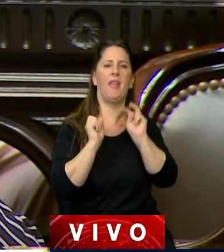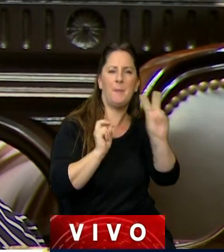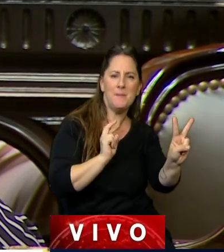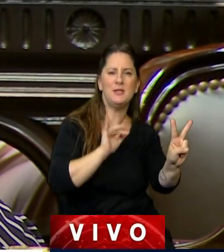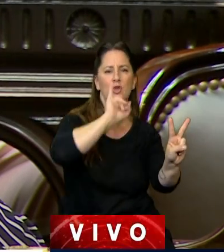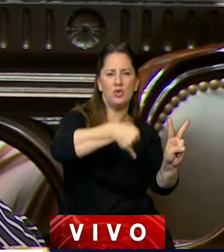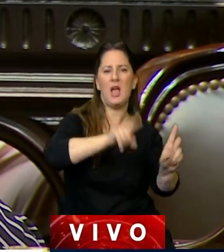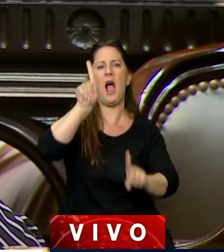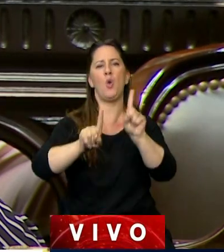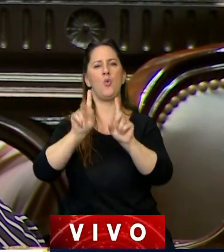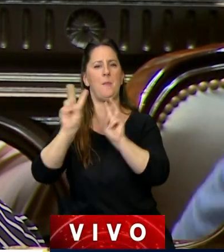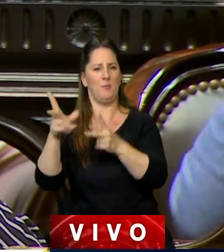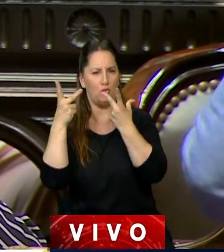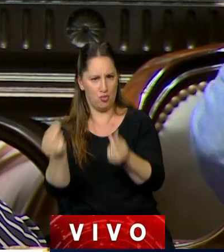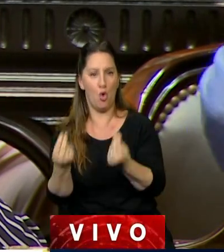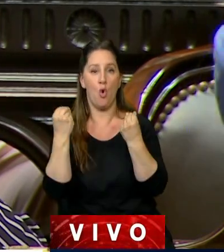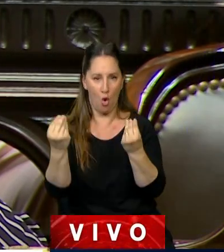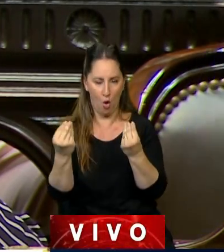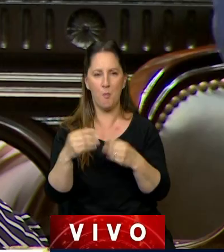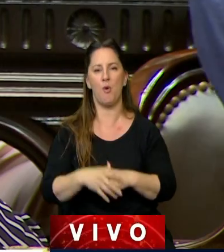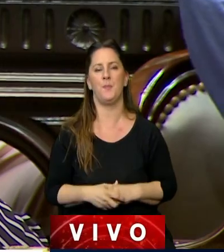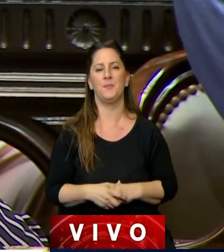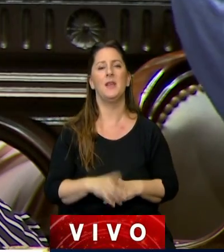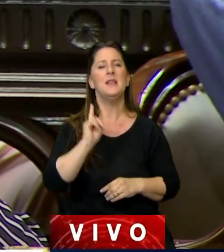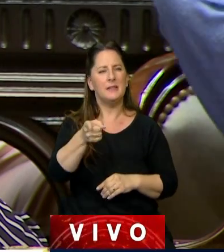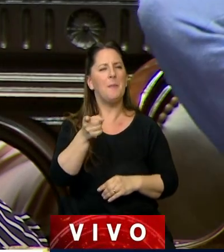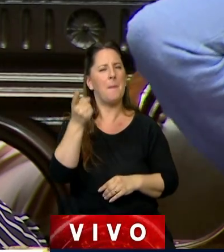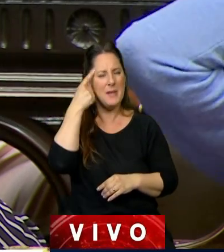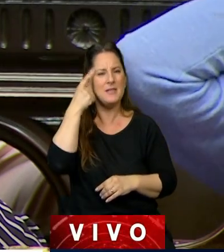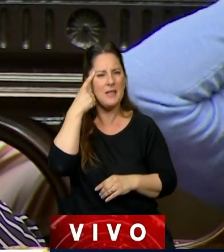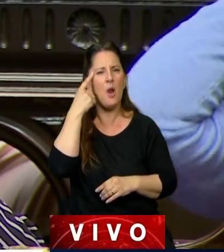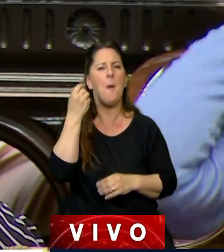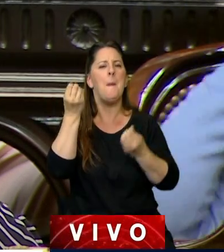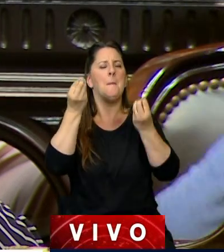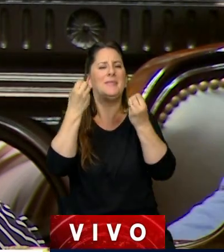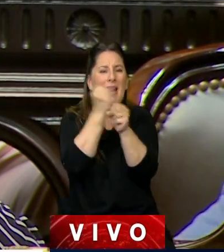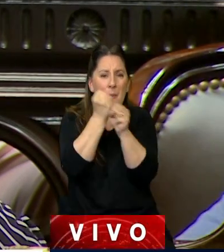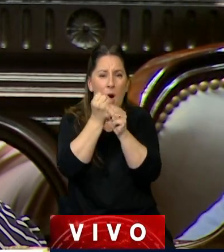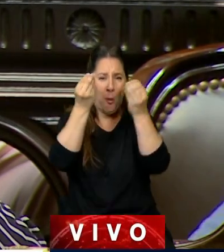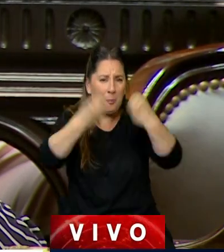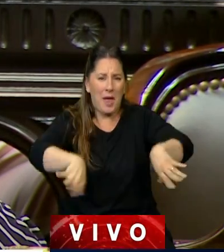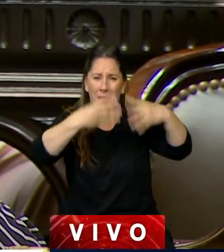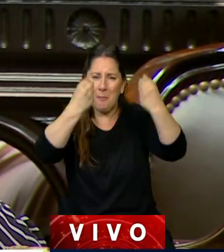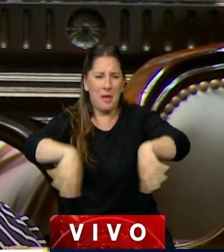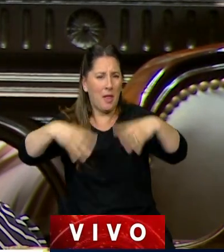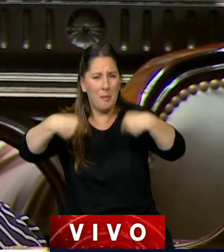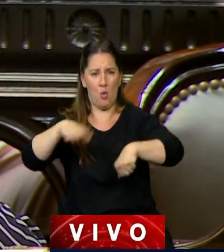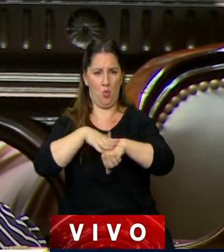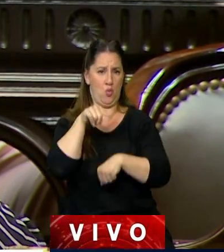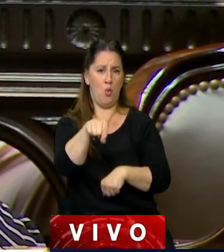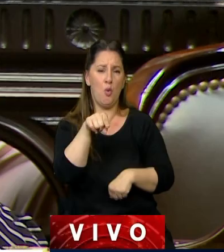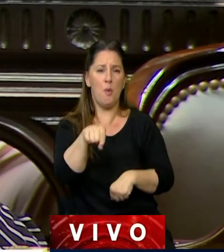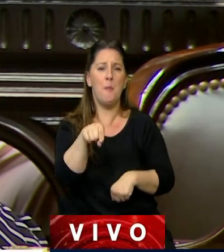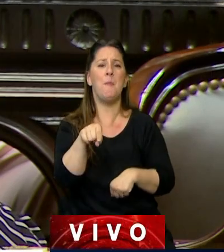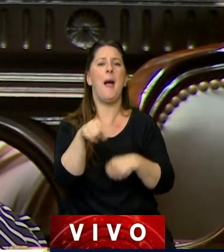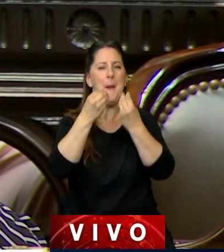algunas empresas sí, otras no. Si han considerado la cantidad de pérdidas de fuentes de trabajo que se va a generar a partir